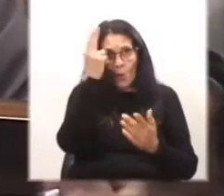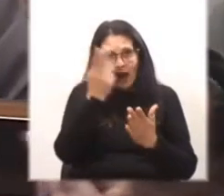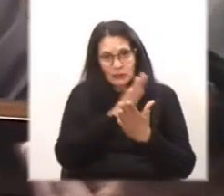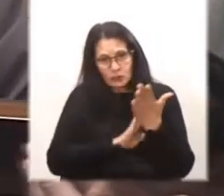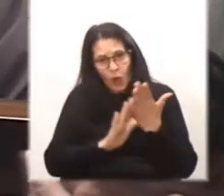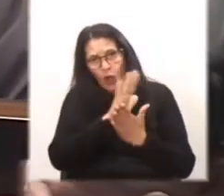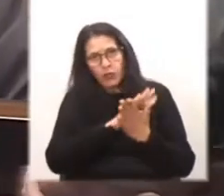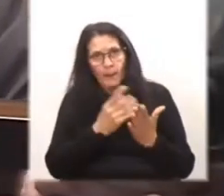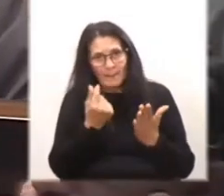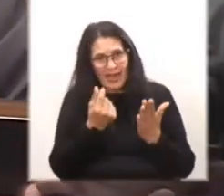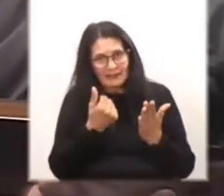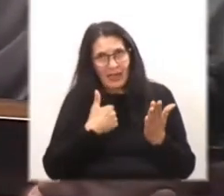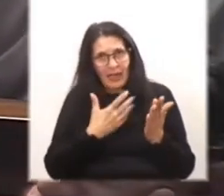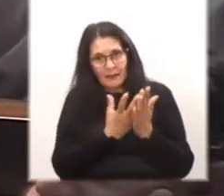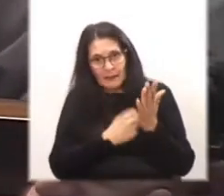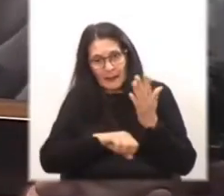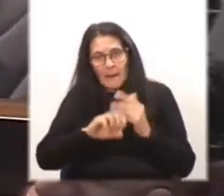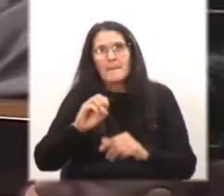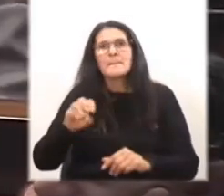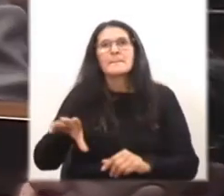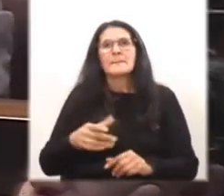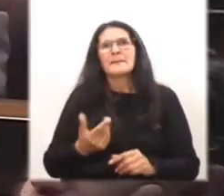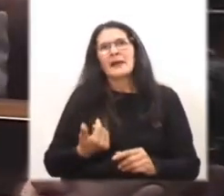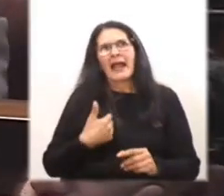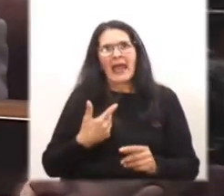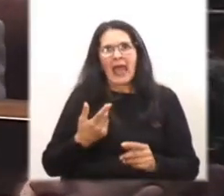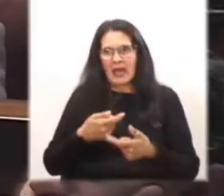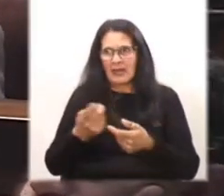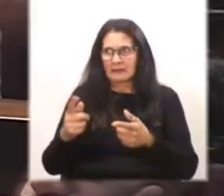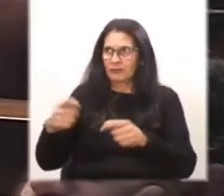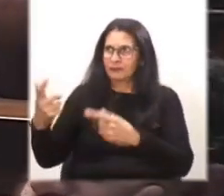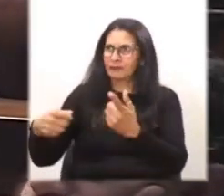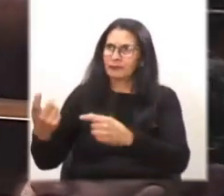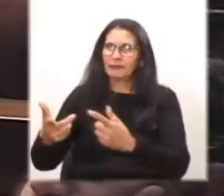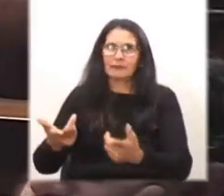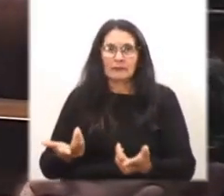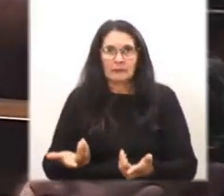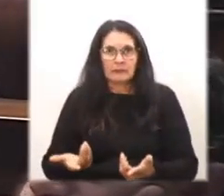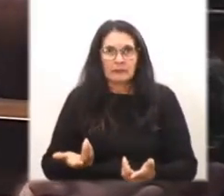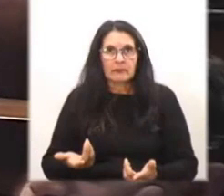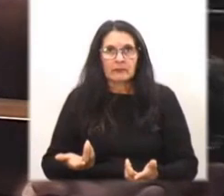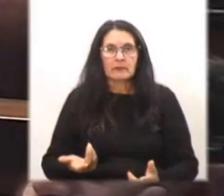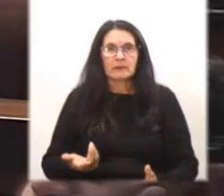algunos lo usen de trampolín político y de lanzamiento de campaña.